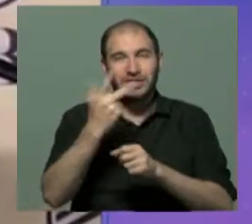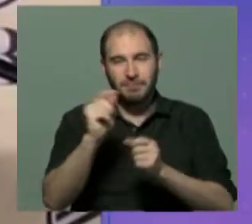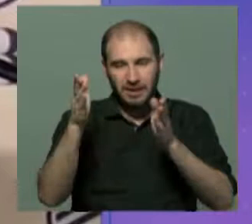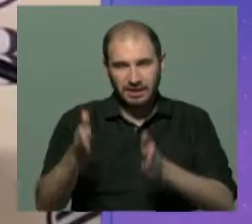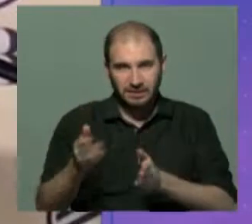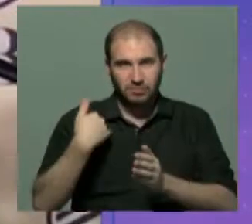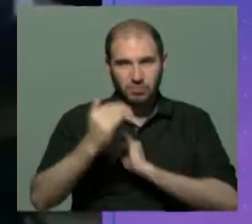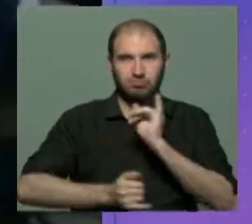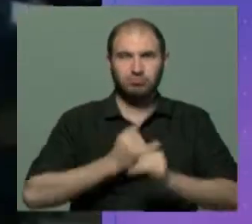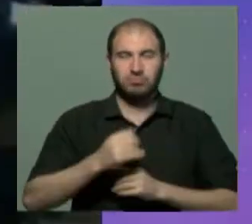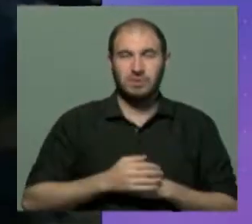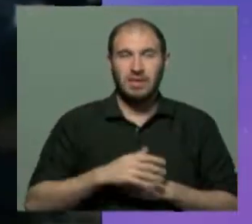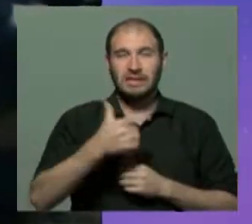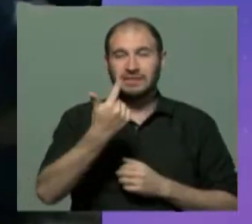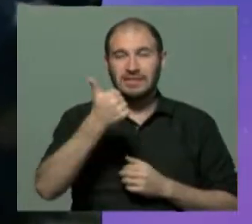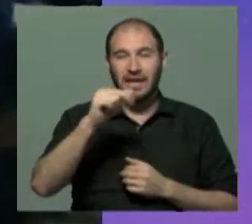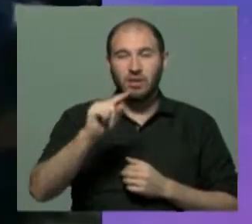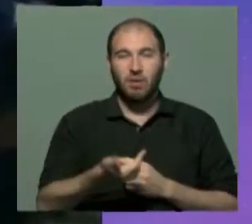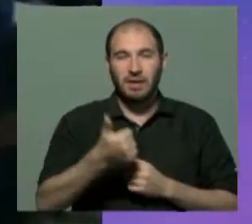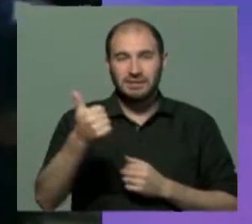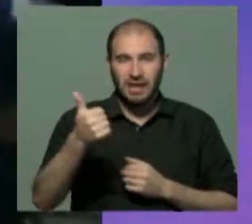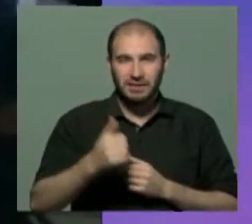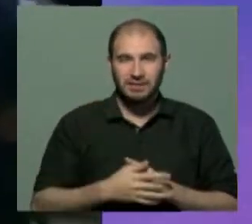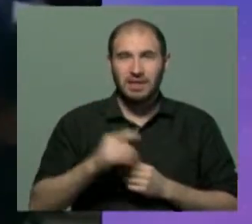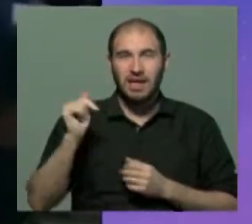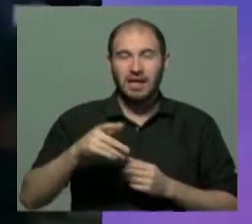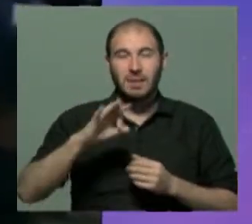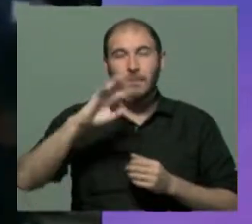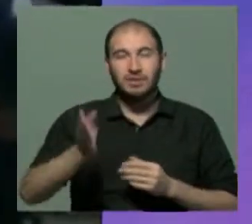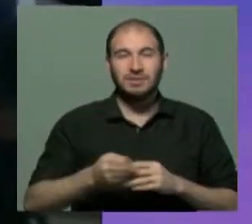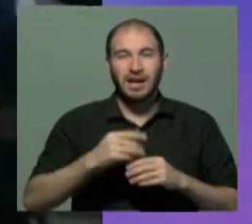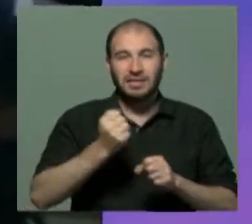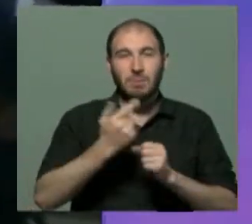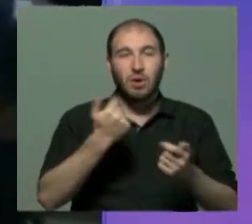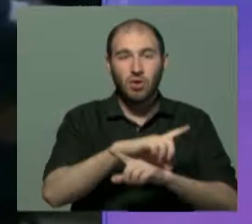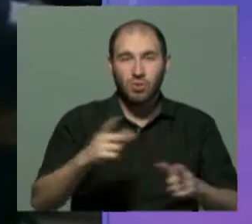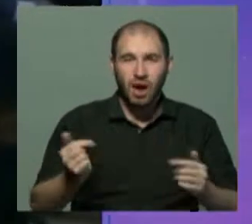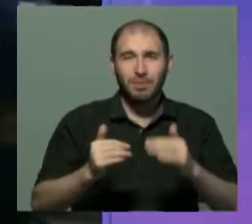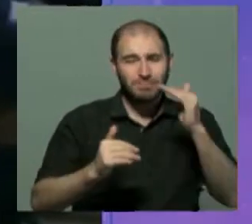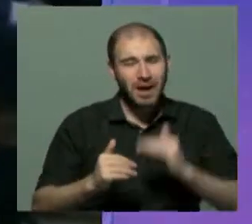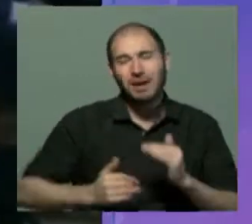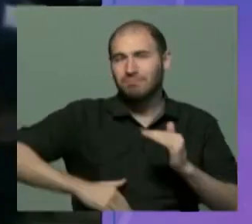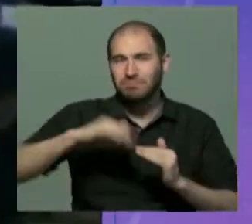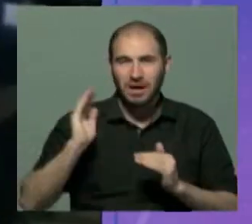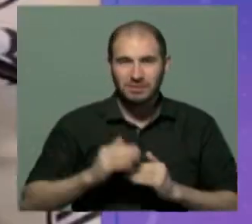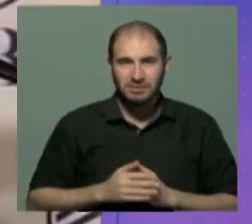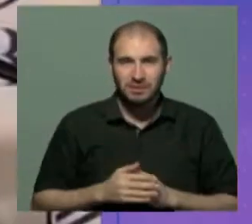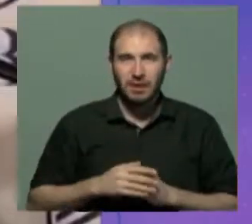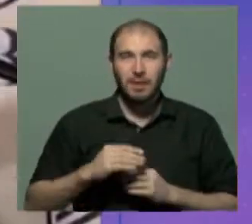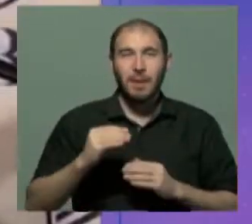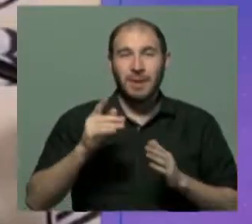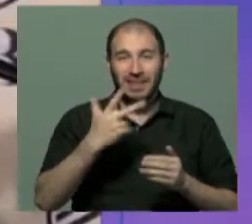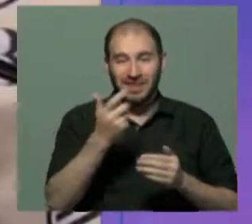trimestre, si bien digo, de 6,6, y es la tasa de desempleo más baja registrada para